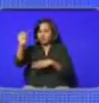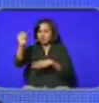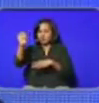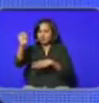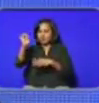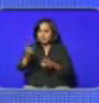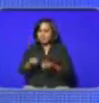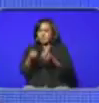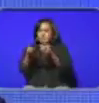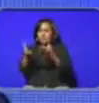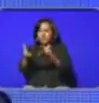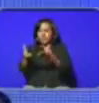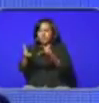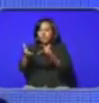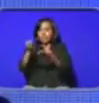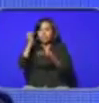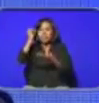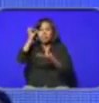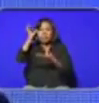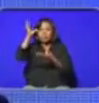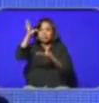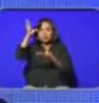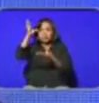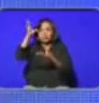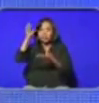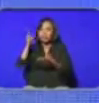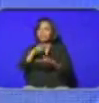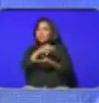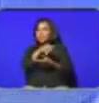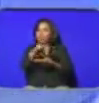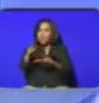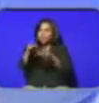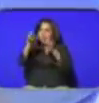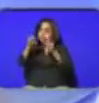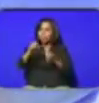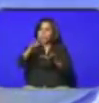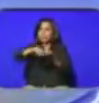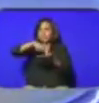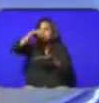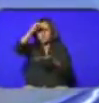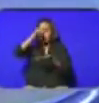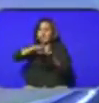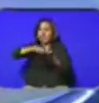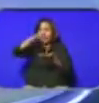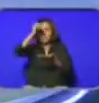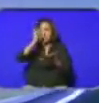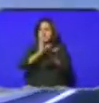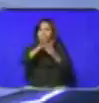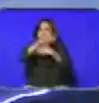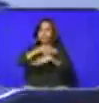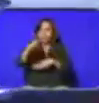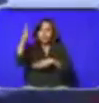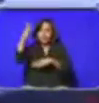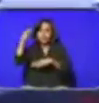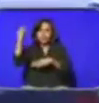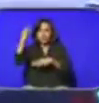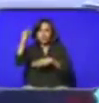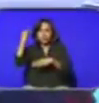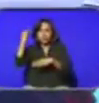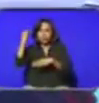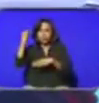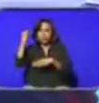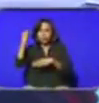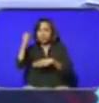también en el hacer, de aprender de igual manera a través de experiencias, y es un modelo